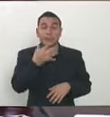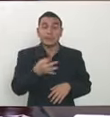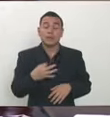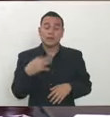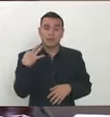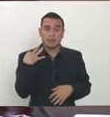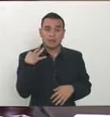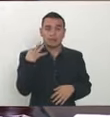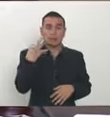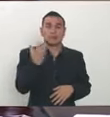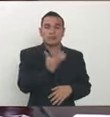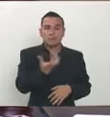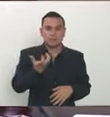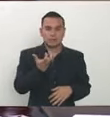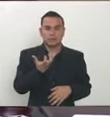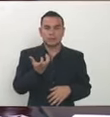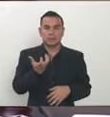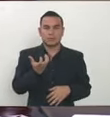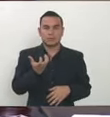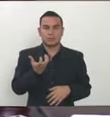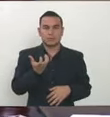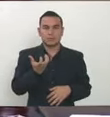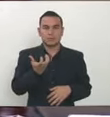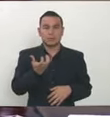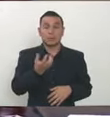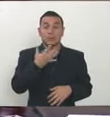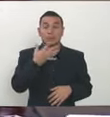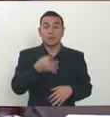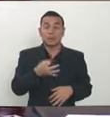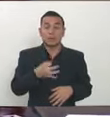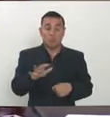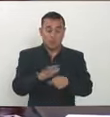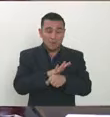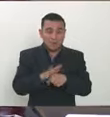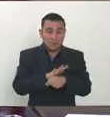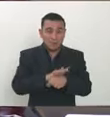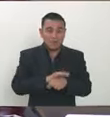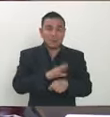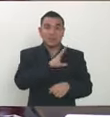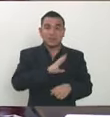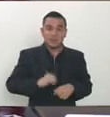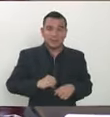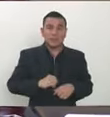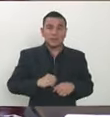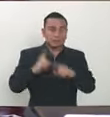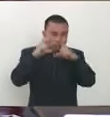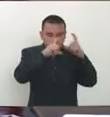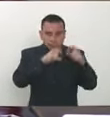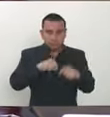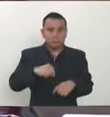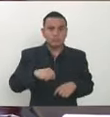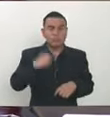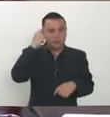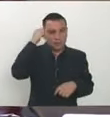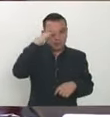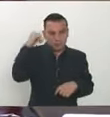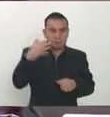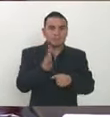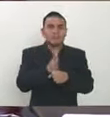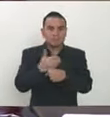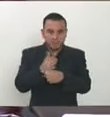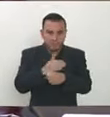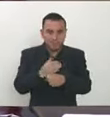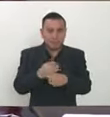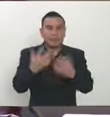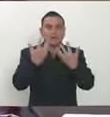todos los, a todas las fuerzas vivas del país, medios de comunicación, partidos políticos, bancadas legislativas, a